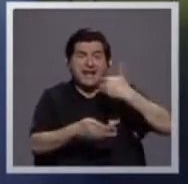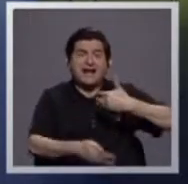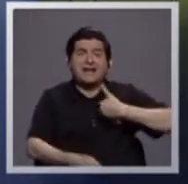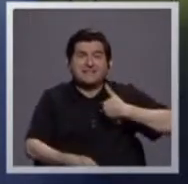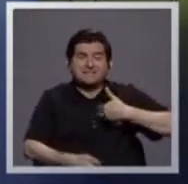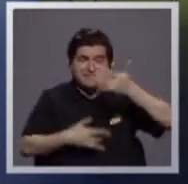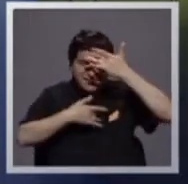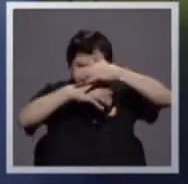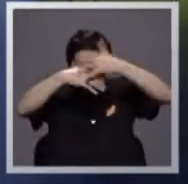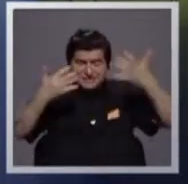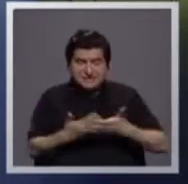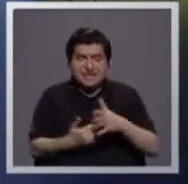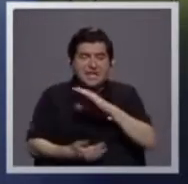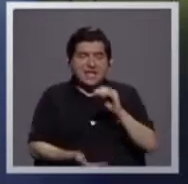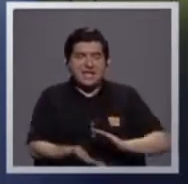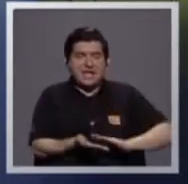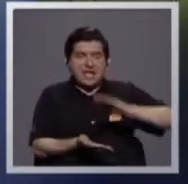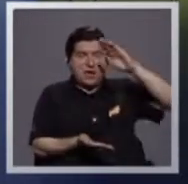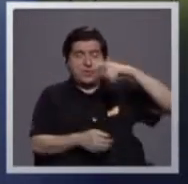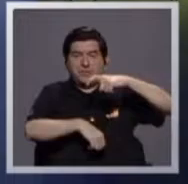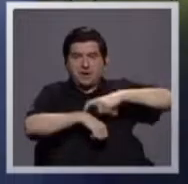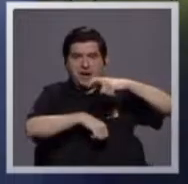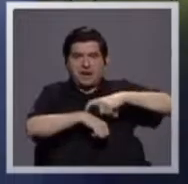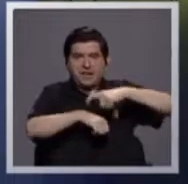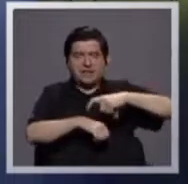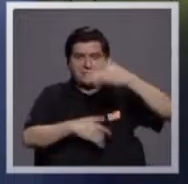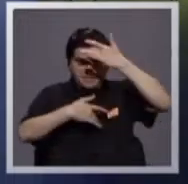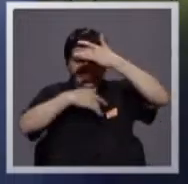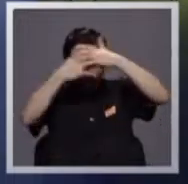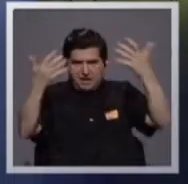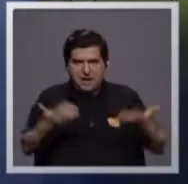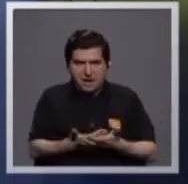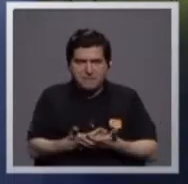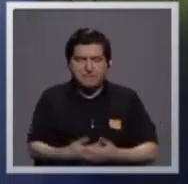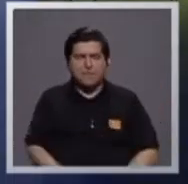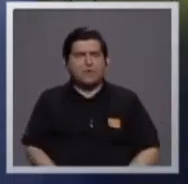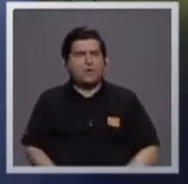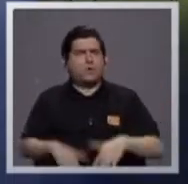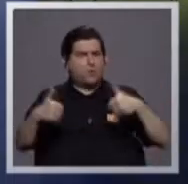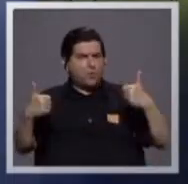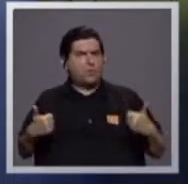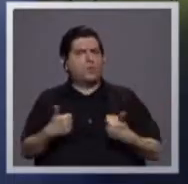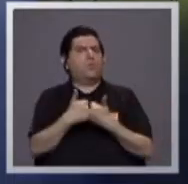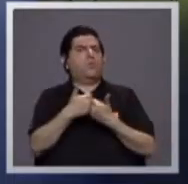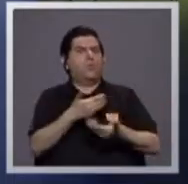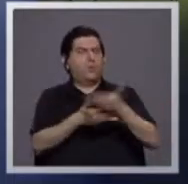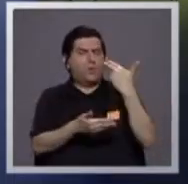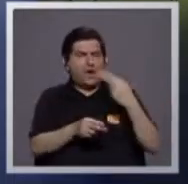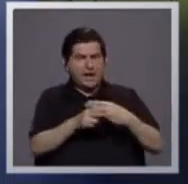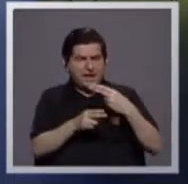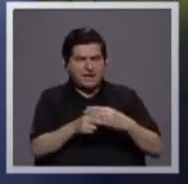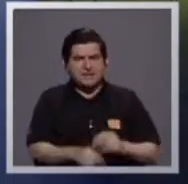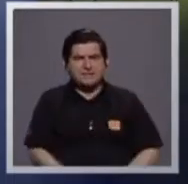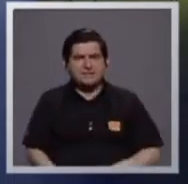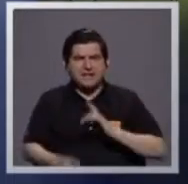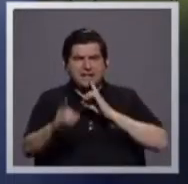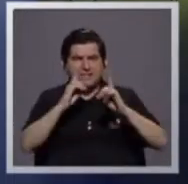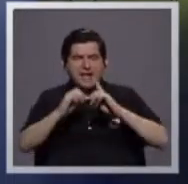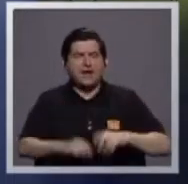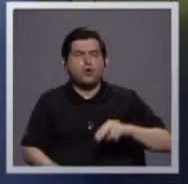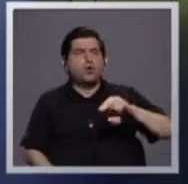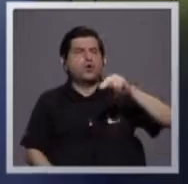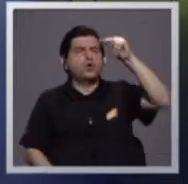de la pandemia y que han acumulado durante el periodo de la pandemia, que plantea un reto de lo que antes se llamaba el diálogo